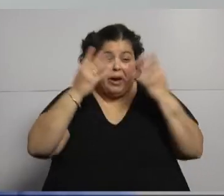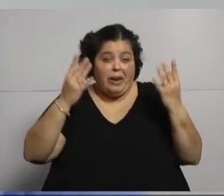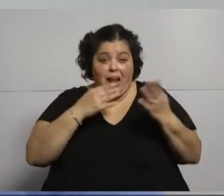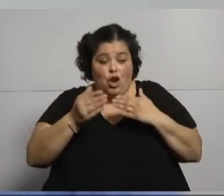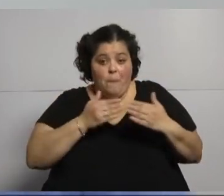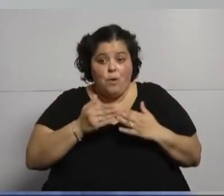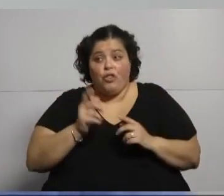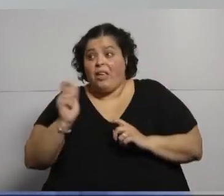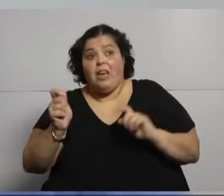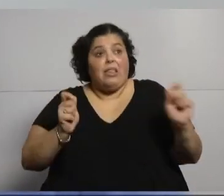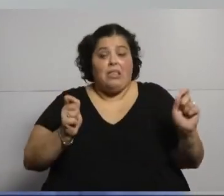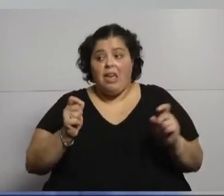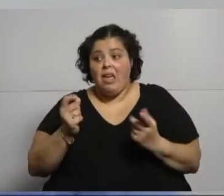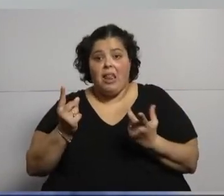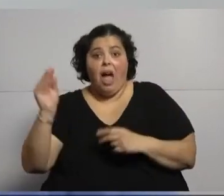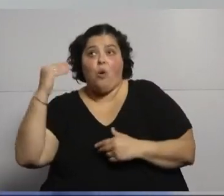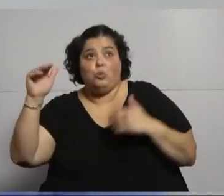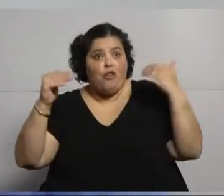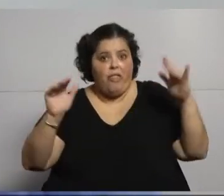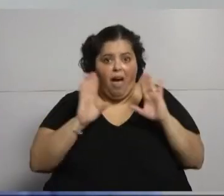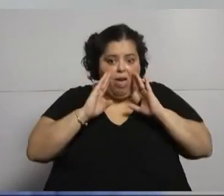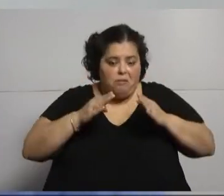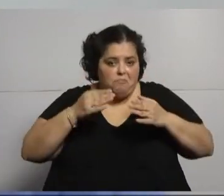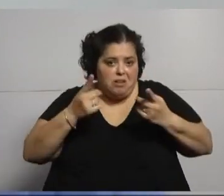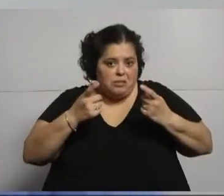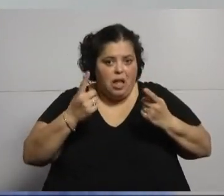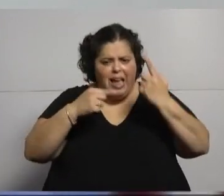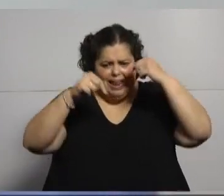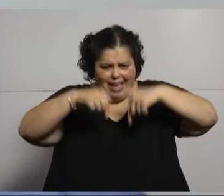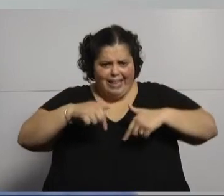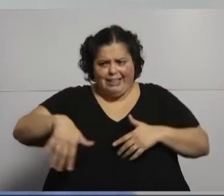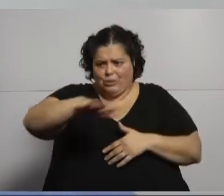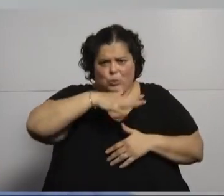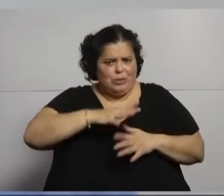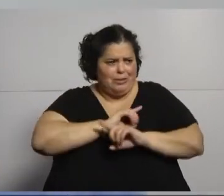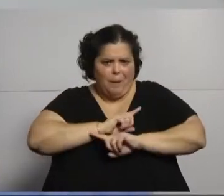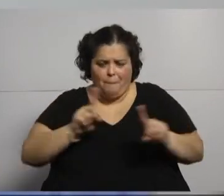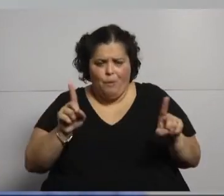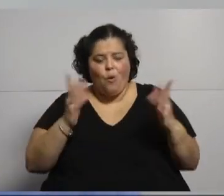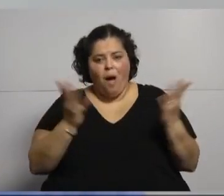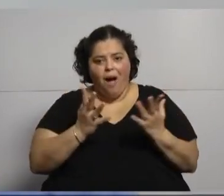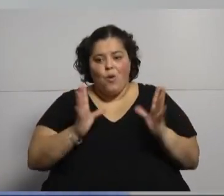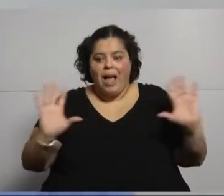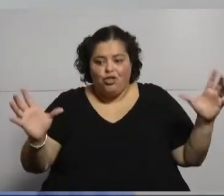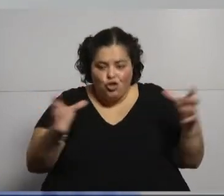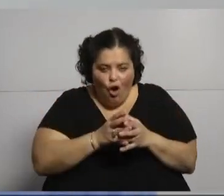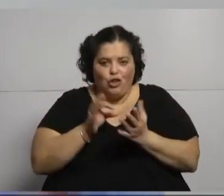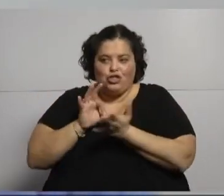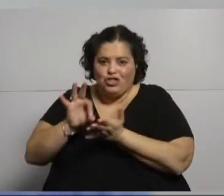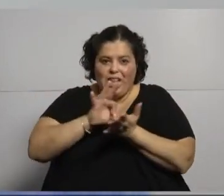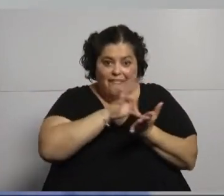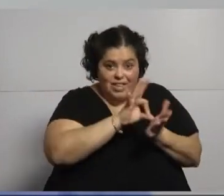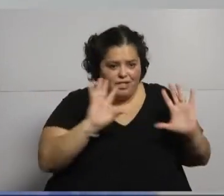distrito que le atiende una necesidad específica. En esta coyuntura aún menos. Todos los servicios los empezamos a tratar de empaquetar alrededor de